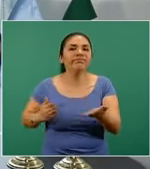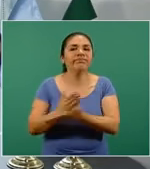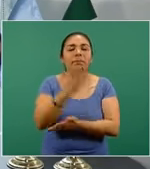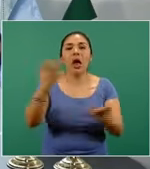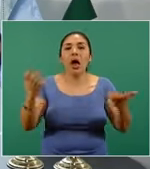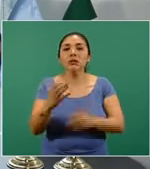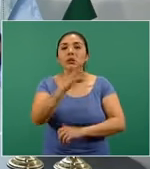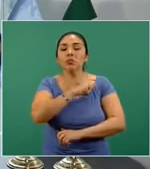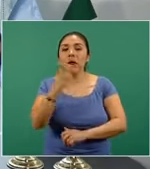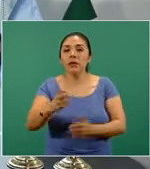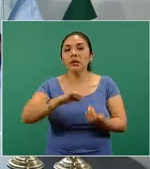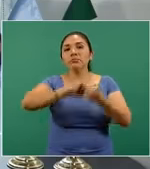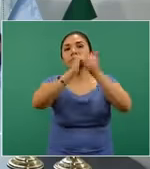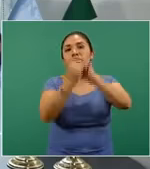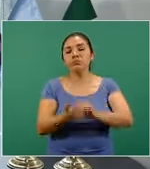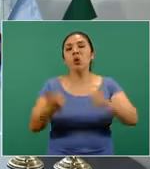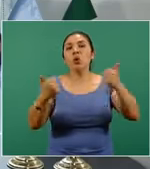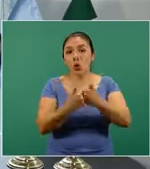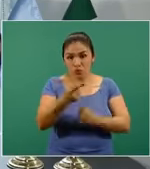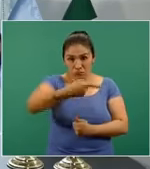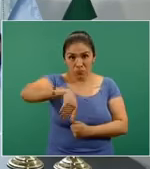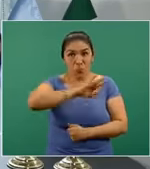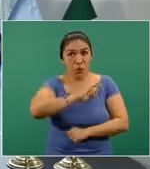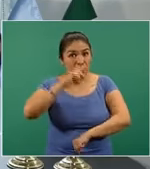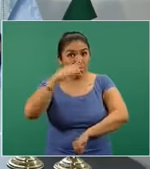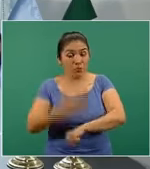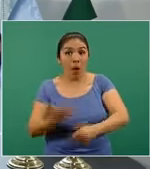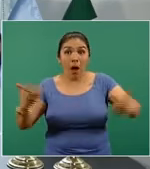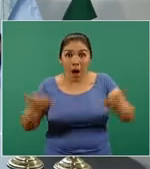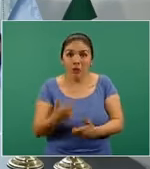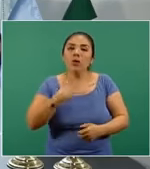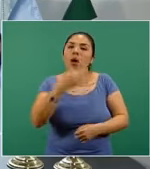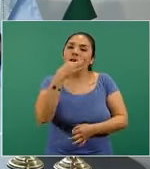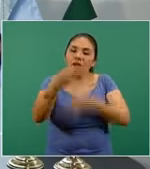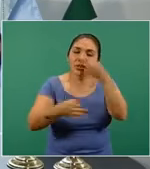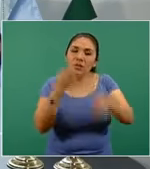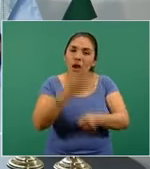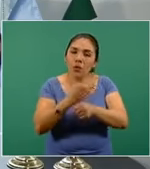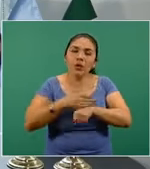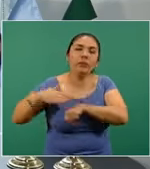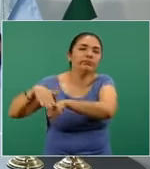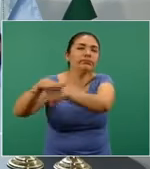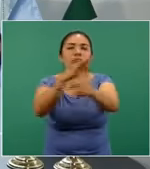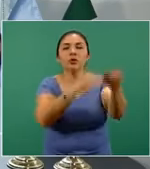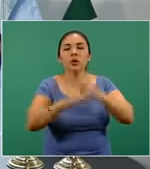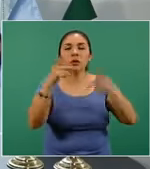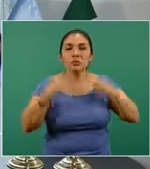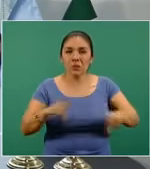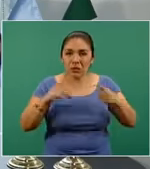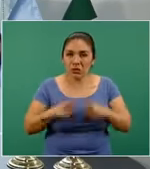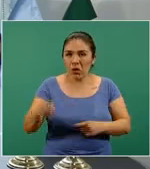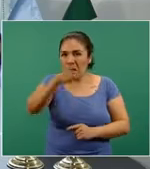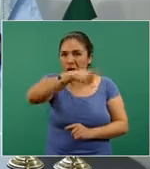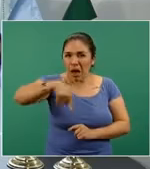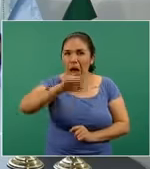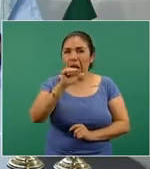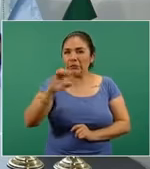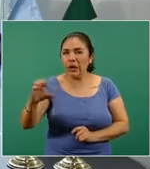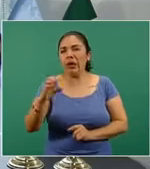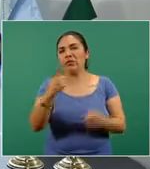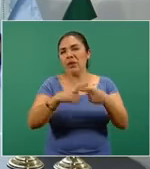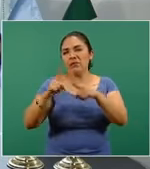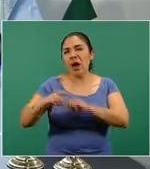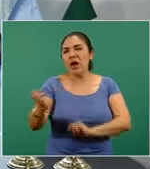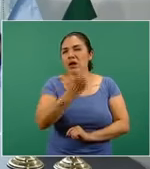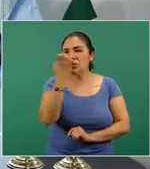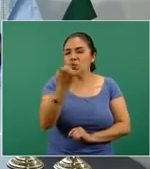que se pueden desarrollar, que están en nuestras manos y para las cuales hacemos un llamado a toda la población, a la sociedad civil, a la academia y